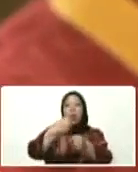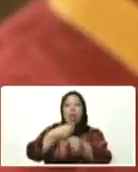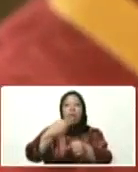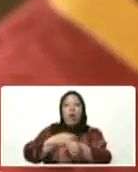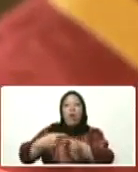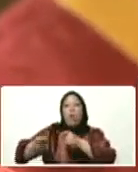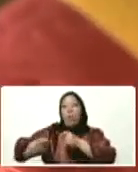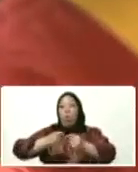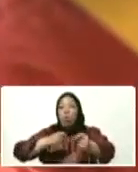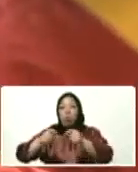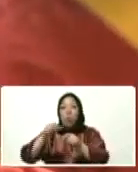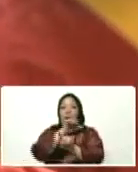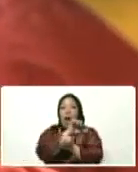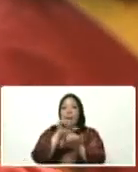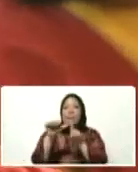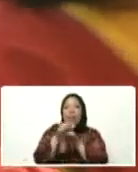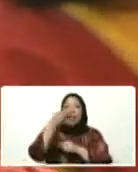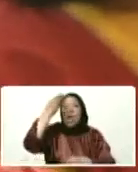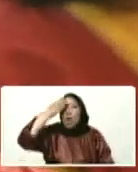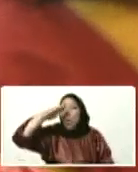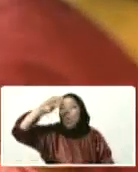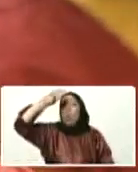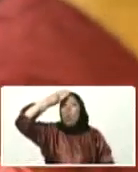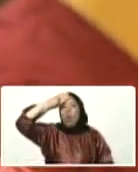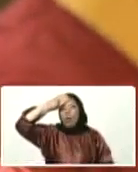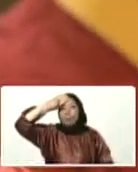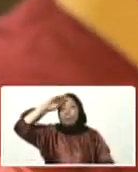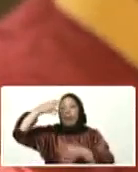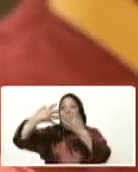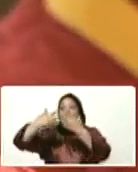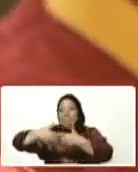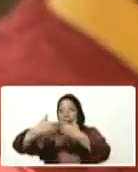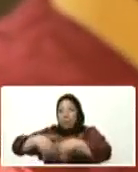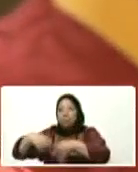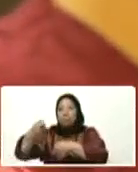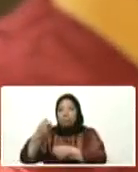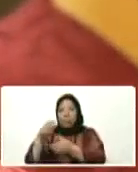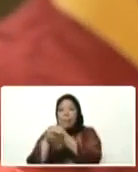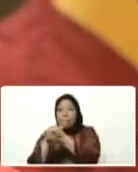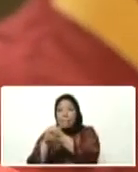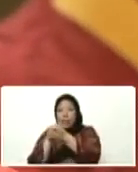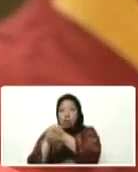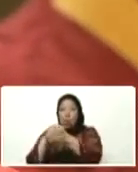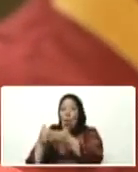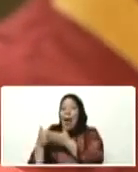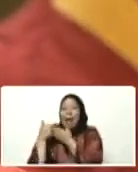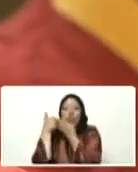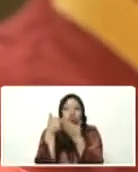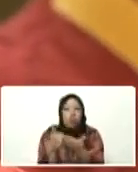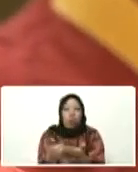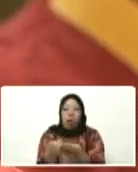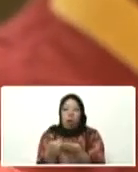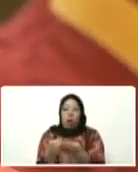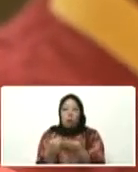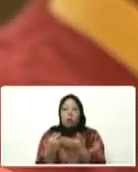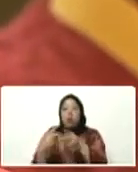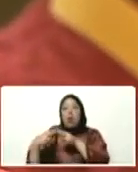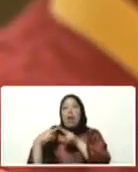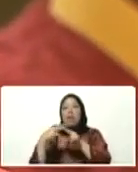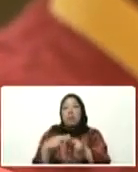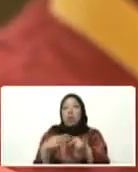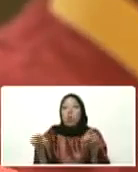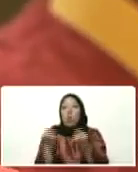incendio registrado en la base de supertanqueros de Matanza en la hermana República de Cuba. Entrega de la